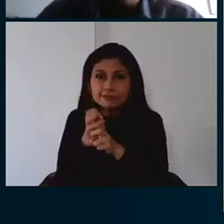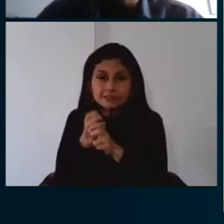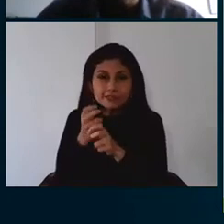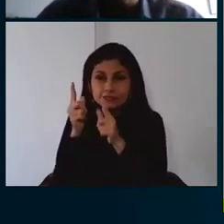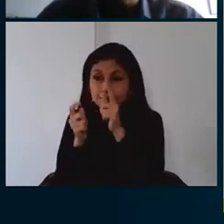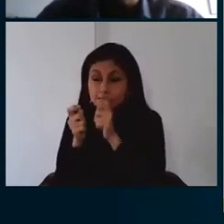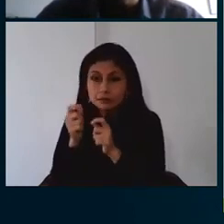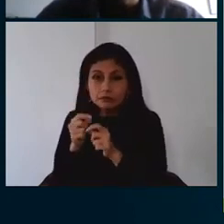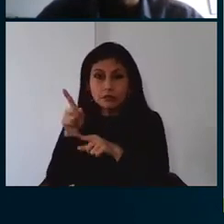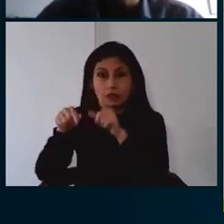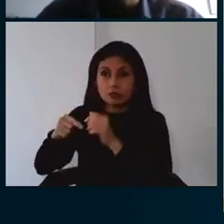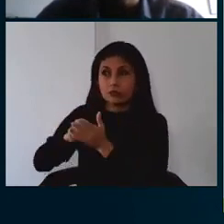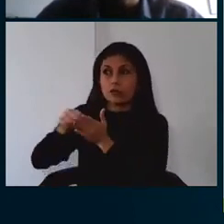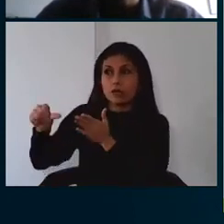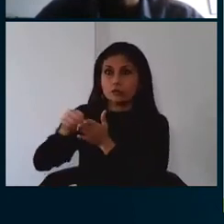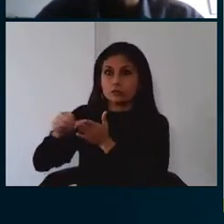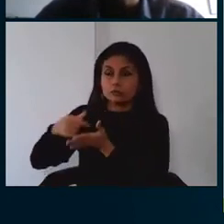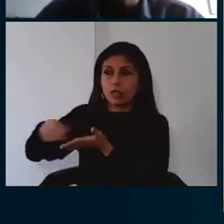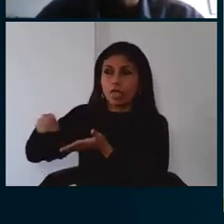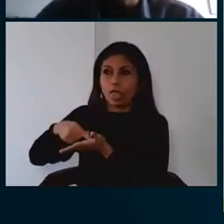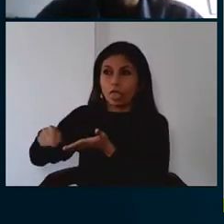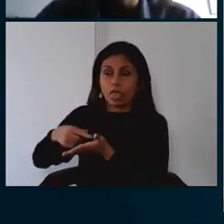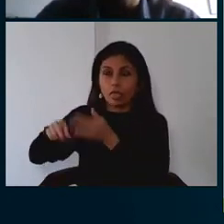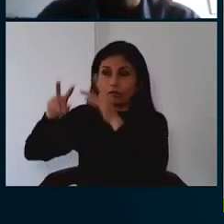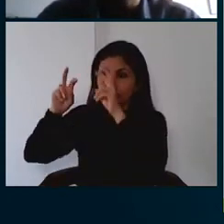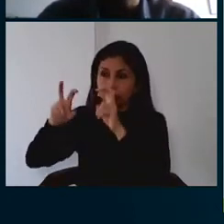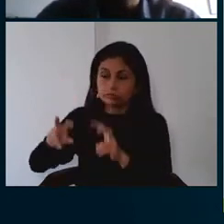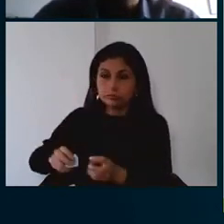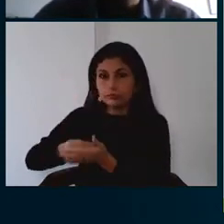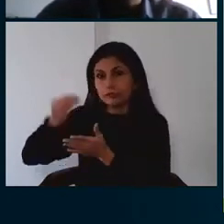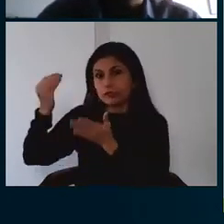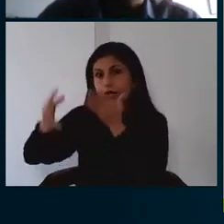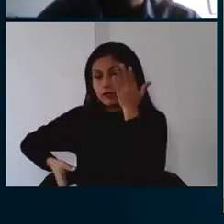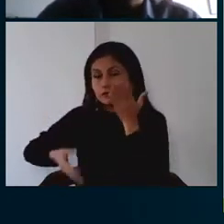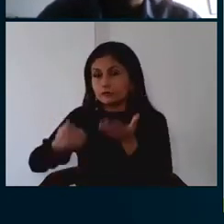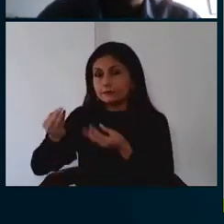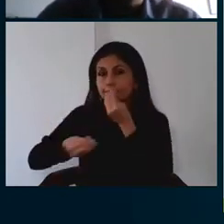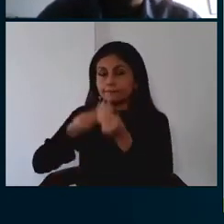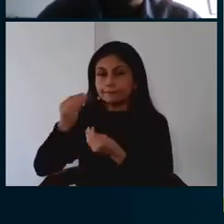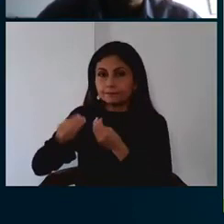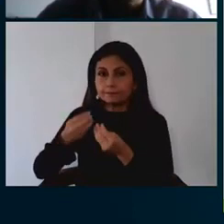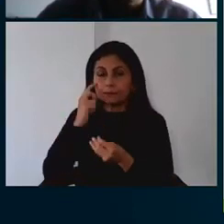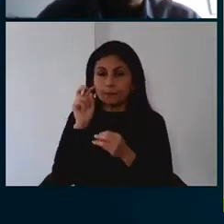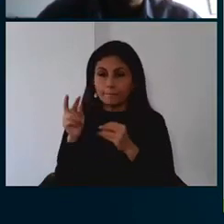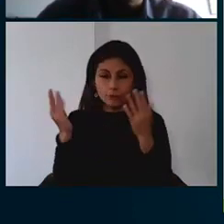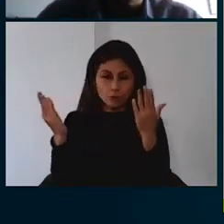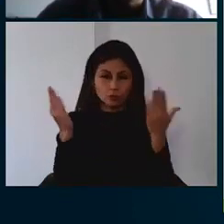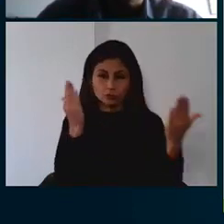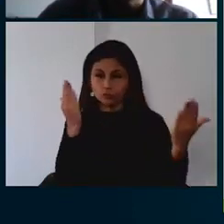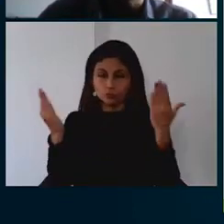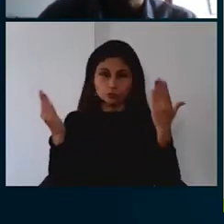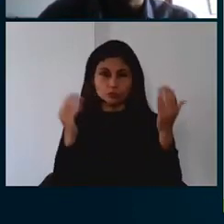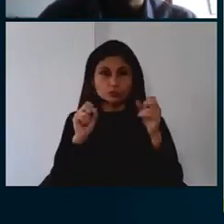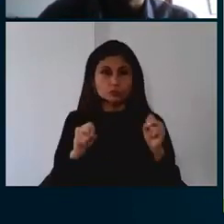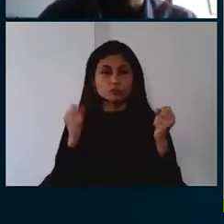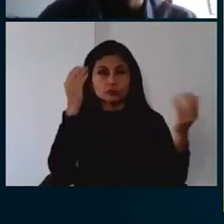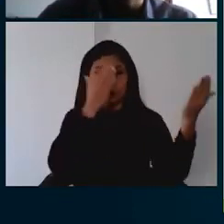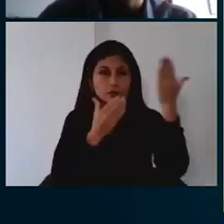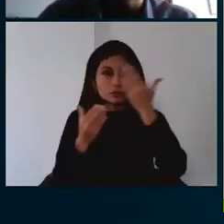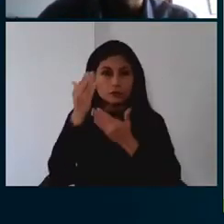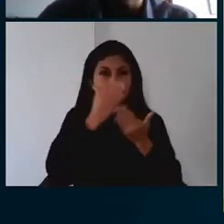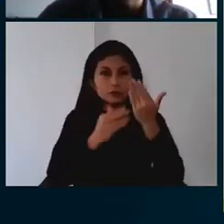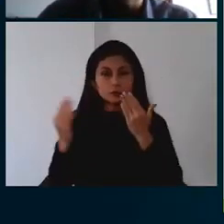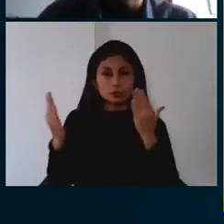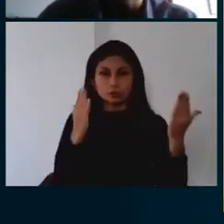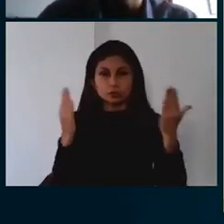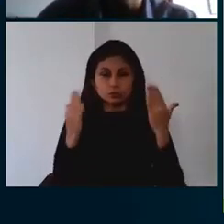costos experimentales o de mediciones en campo supremamente altos, se pueden analizar resultados como esto, que esos son